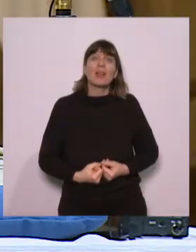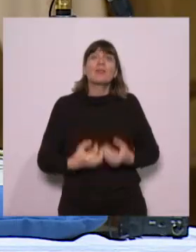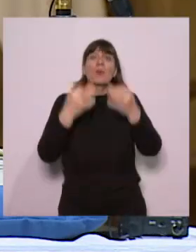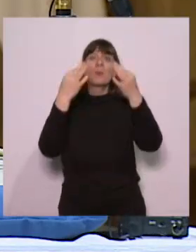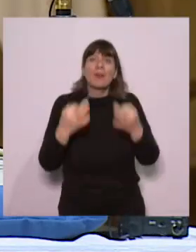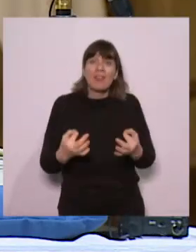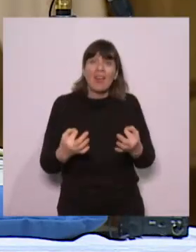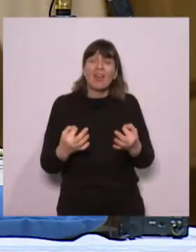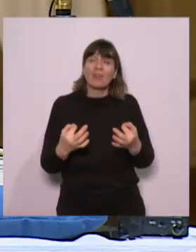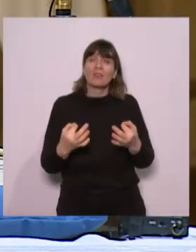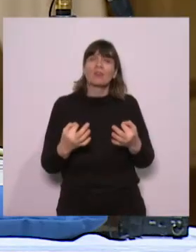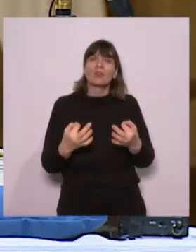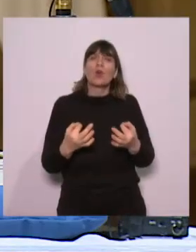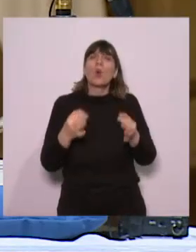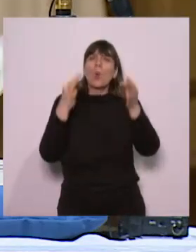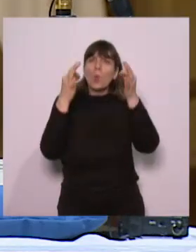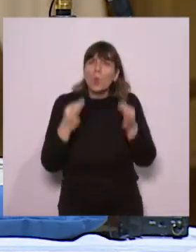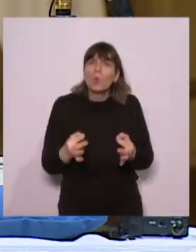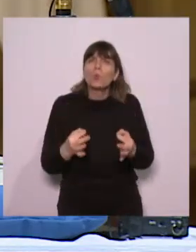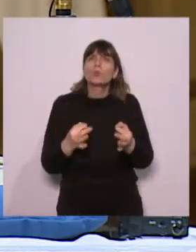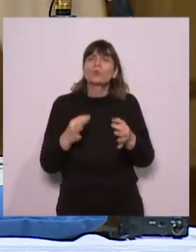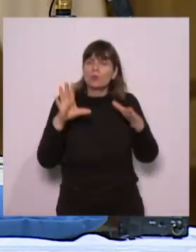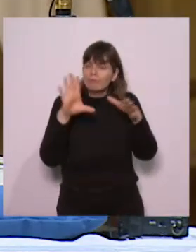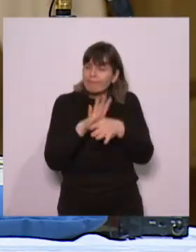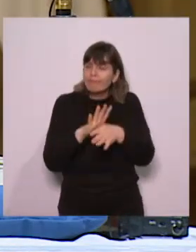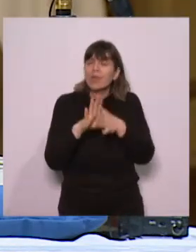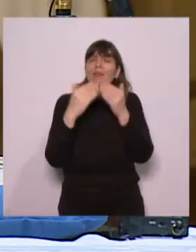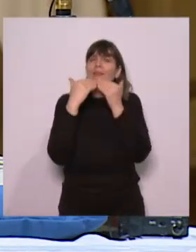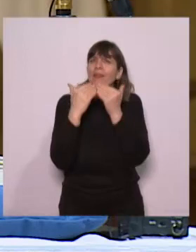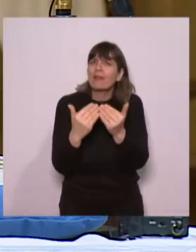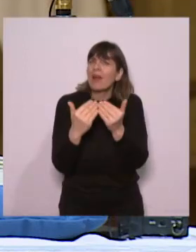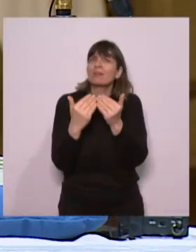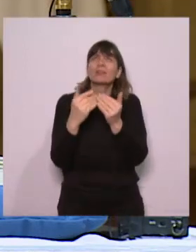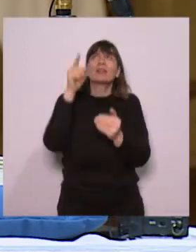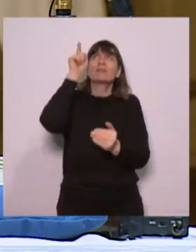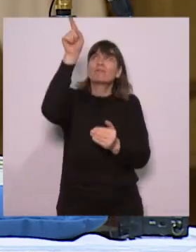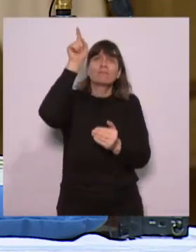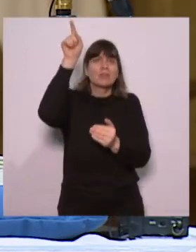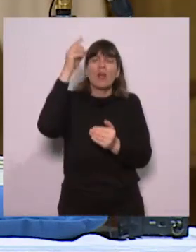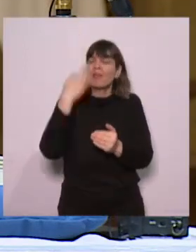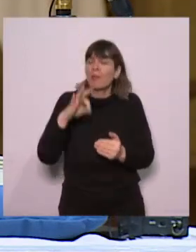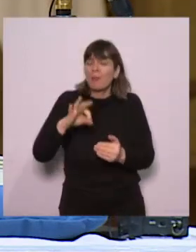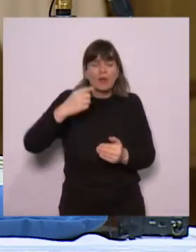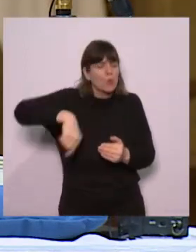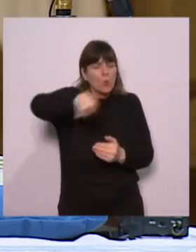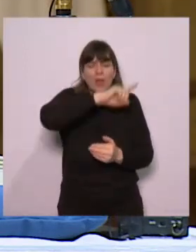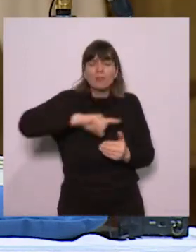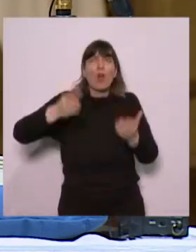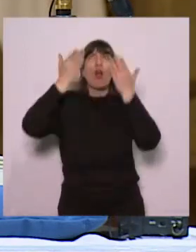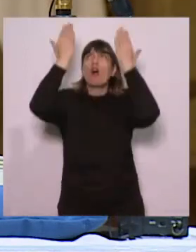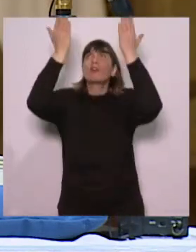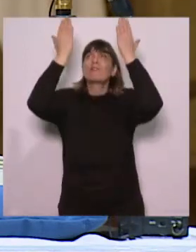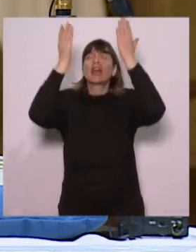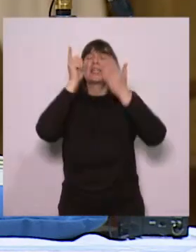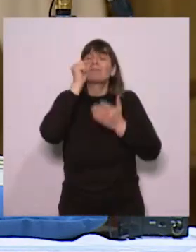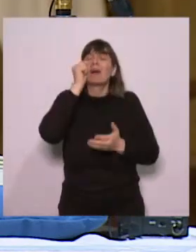En verdad, es justo darte gracias y es deber nuestro glorificarte,